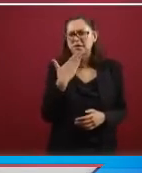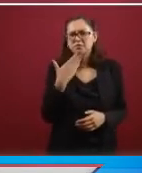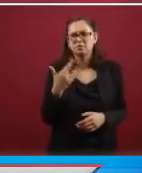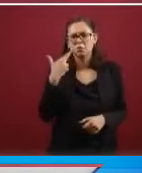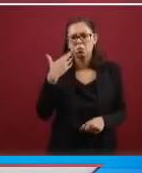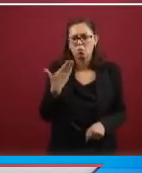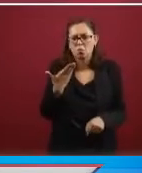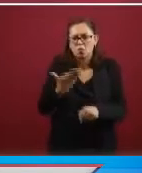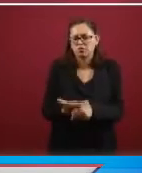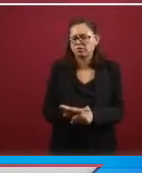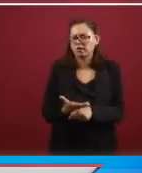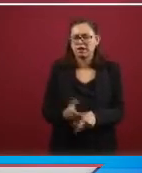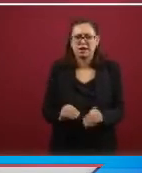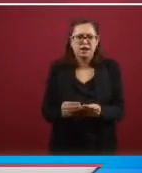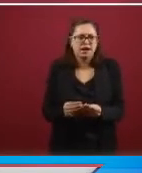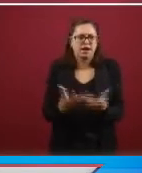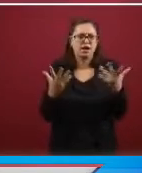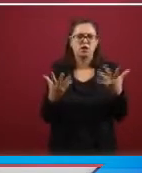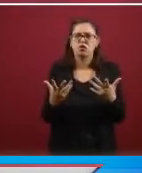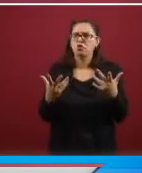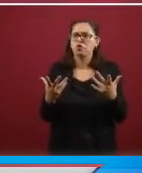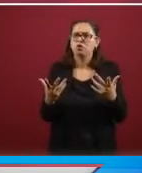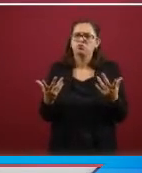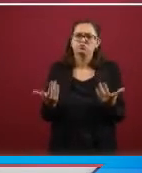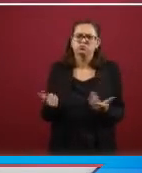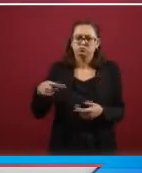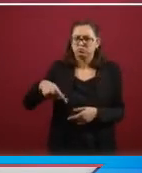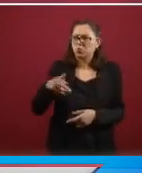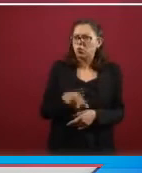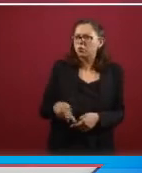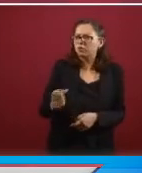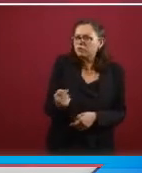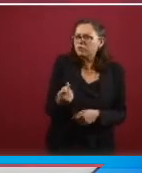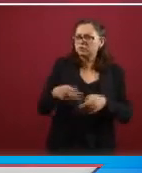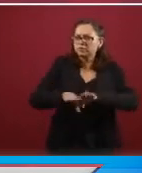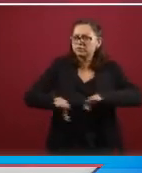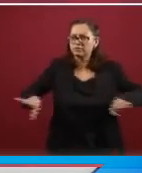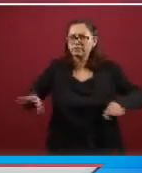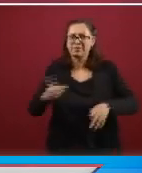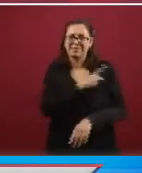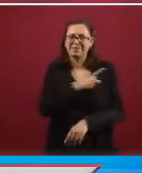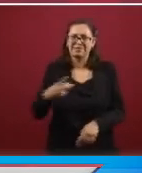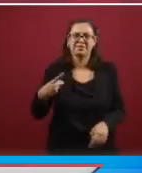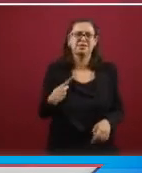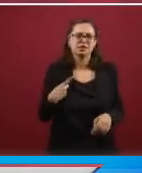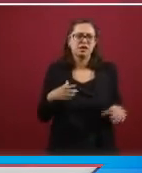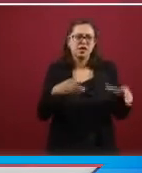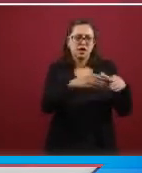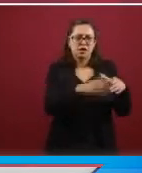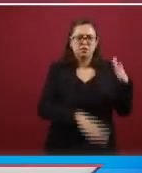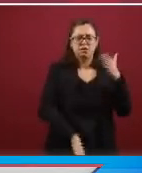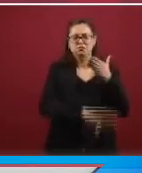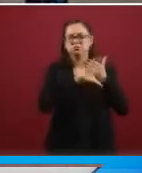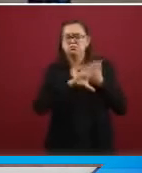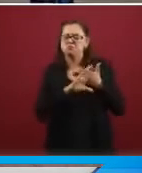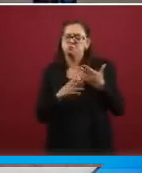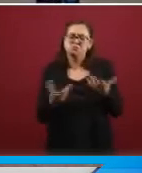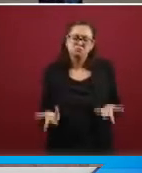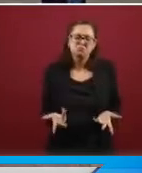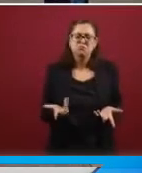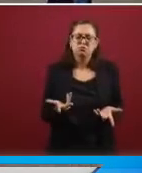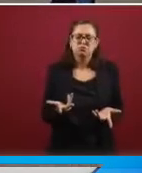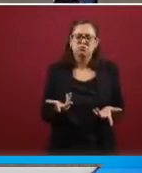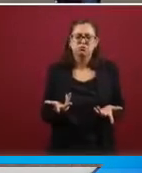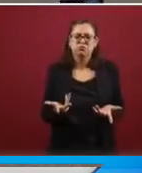en México, sobre todo en el movimiento de reforma. Los cuestionamientos y críticas son normales y sin violencia hasta hoy. Agradece que les den